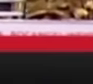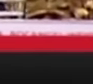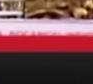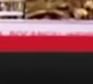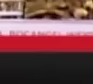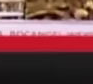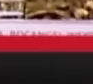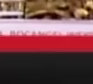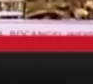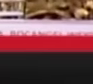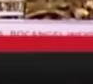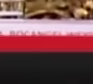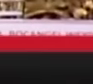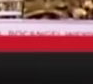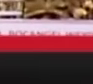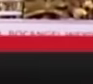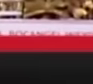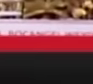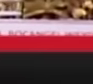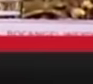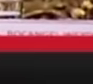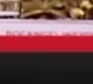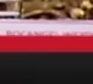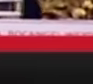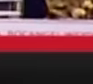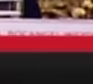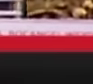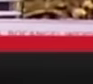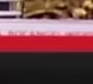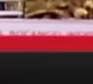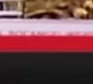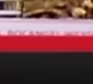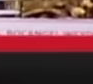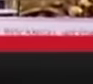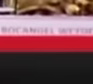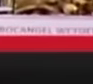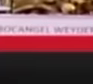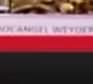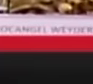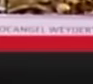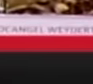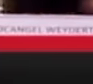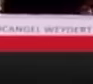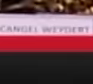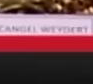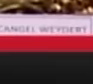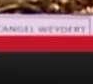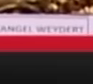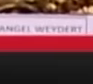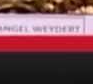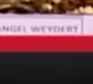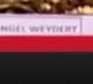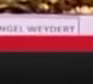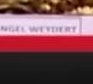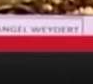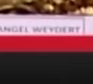respecto. No es que nosotros nos estemos resistiendo a una reubicación que tenga una ayuda social para los